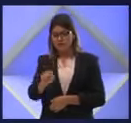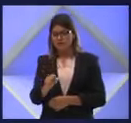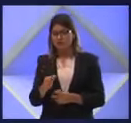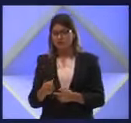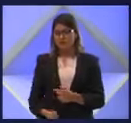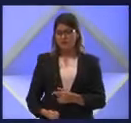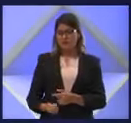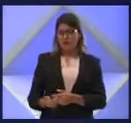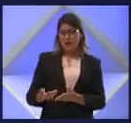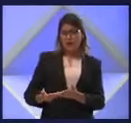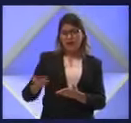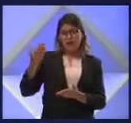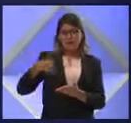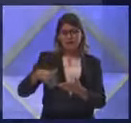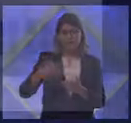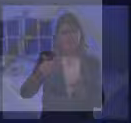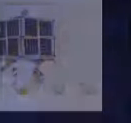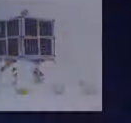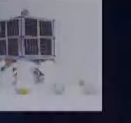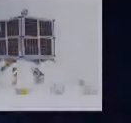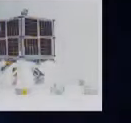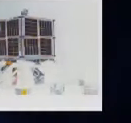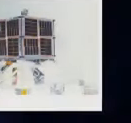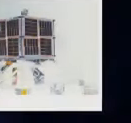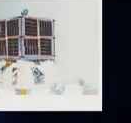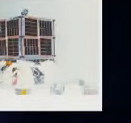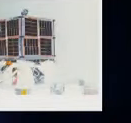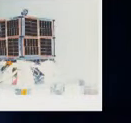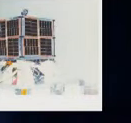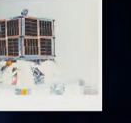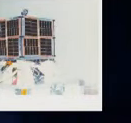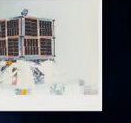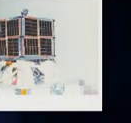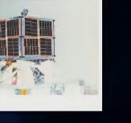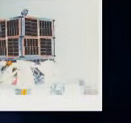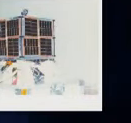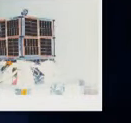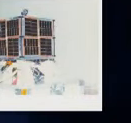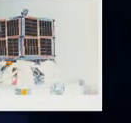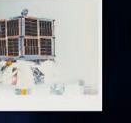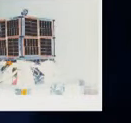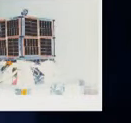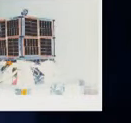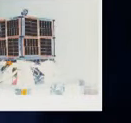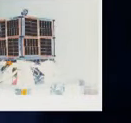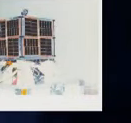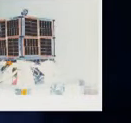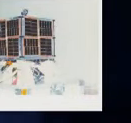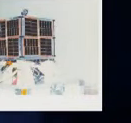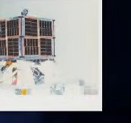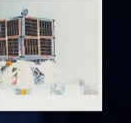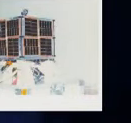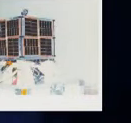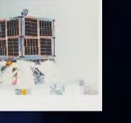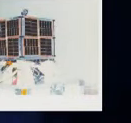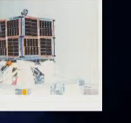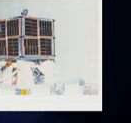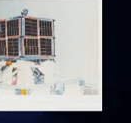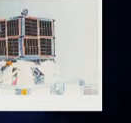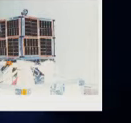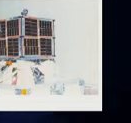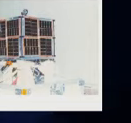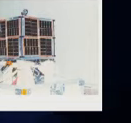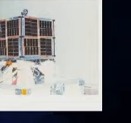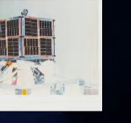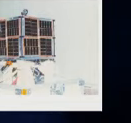perdón el 2 el 1 tuvo problemas en el lanzamiento el 2o pero después tuvo problemas en el tema